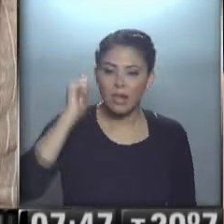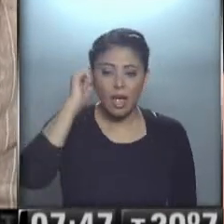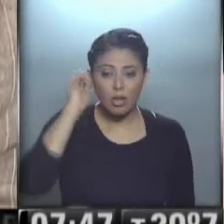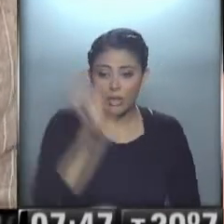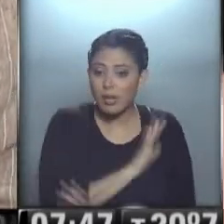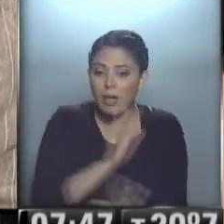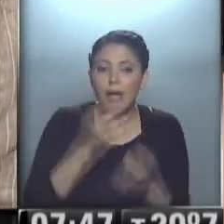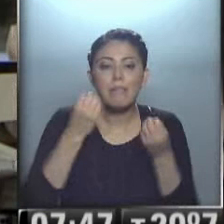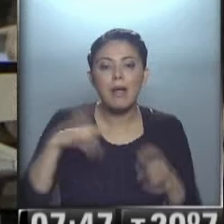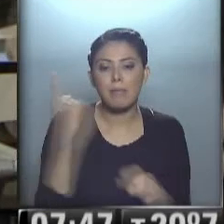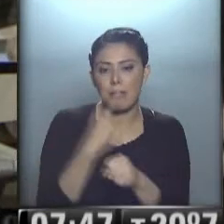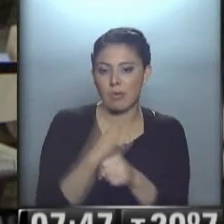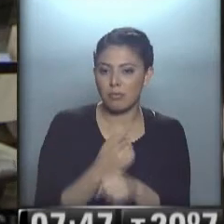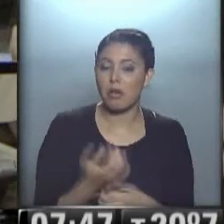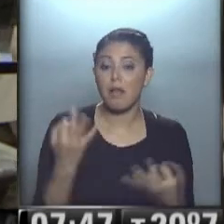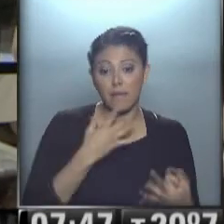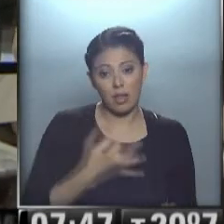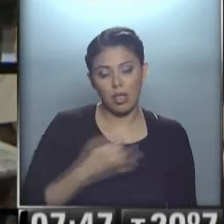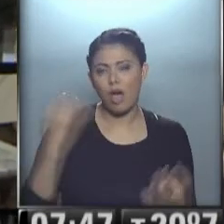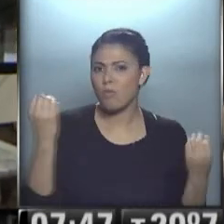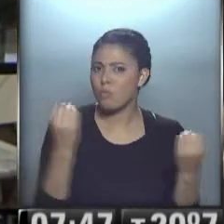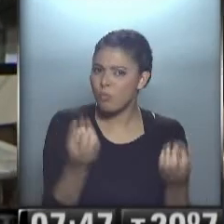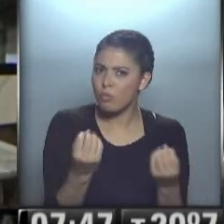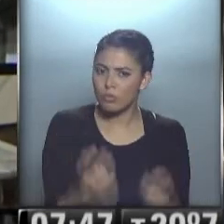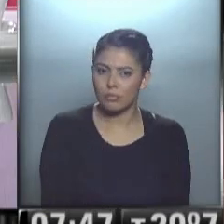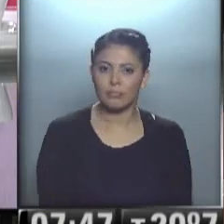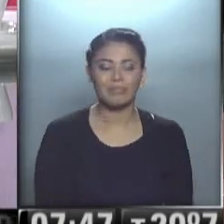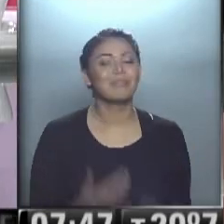años tan solo, debuta con este largometraje. Realmente un debut más que auspicioso. Gracias.